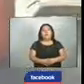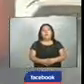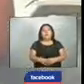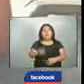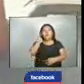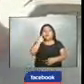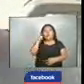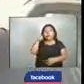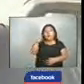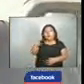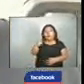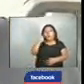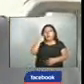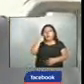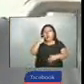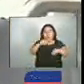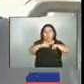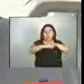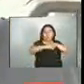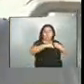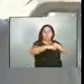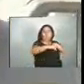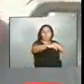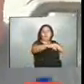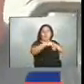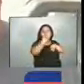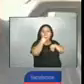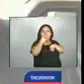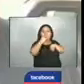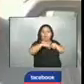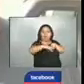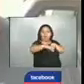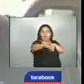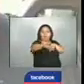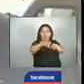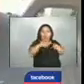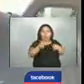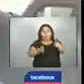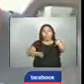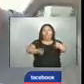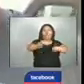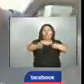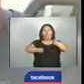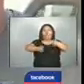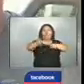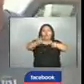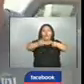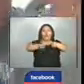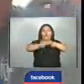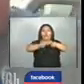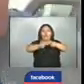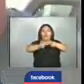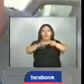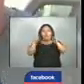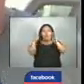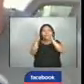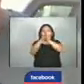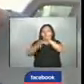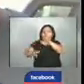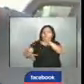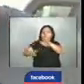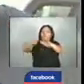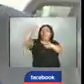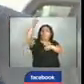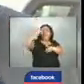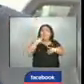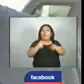Chamaco venía a la vuelta, se topó mucho más para acá él, se topó mucho, se dejó acabar por la cabina, la cabina pegó. ¿Y qué era?